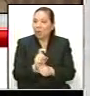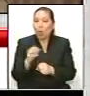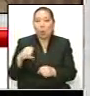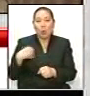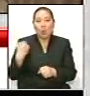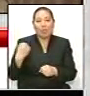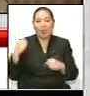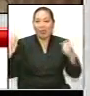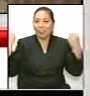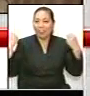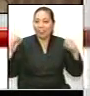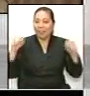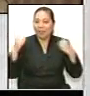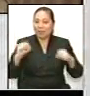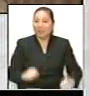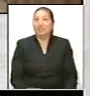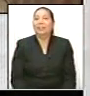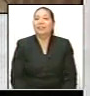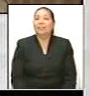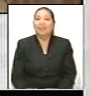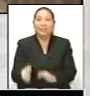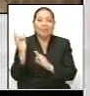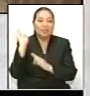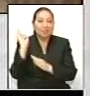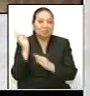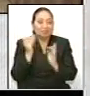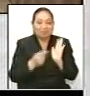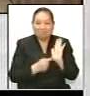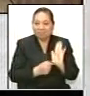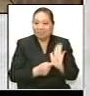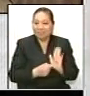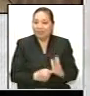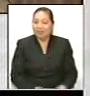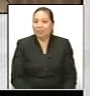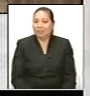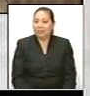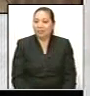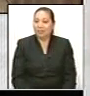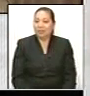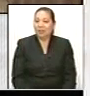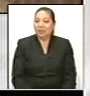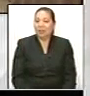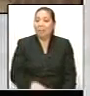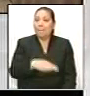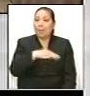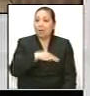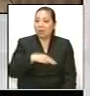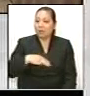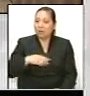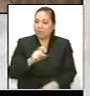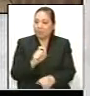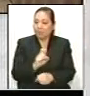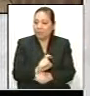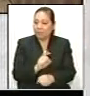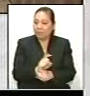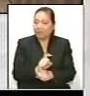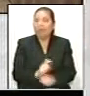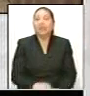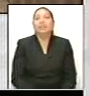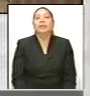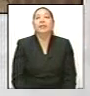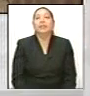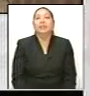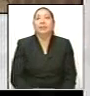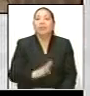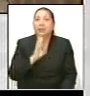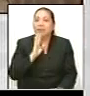Juventud y Deporte, que tiene previsto la exposición de Flor Pablo Medina, ministra de Educación, para informar precisamente sobre